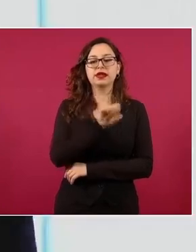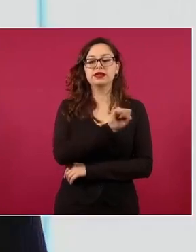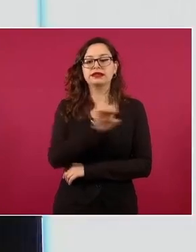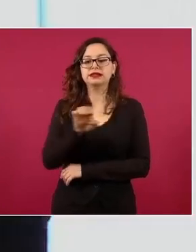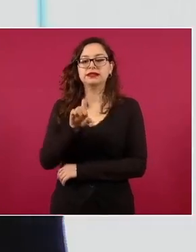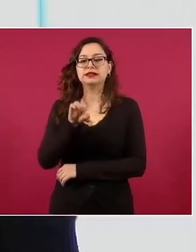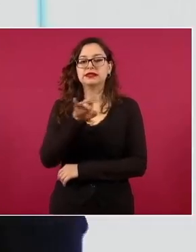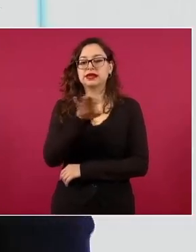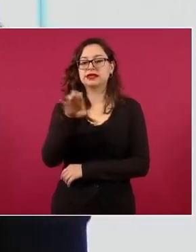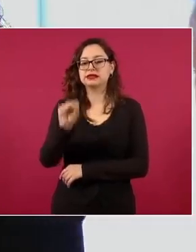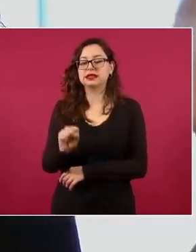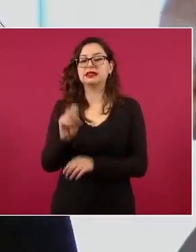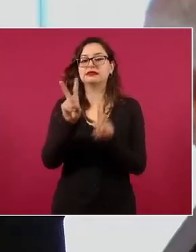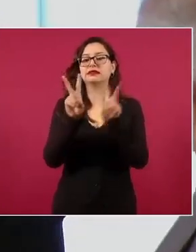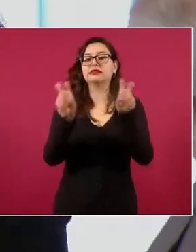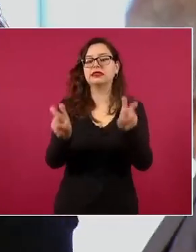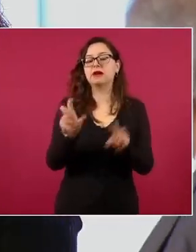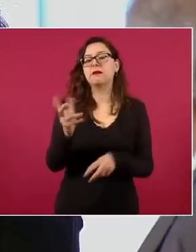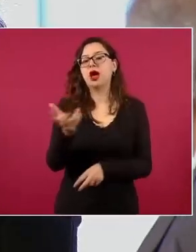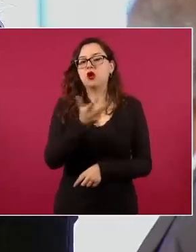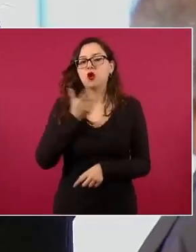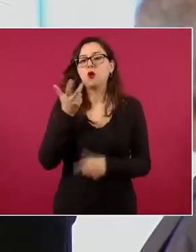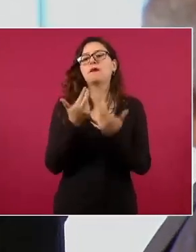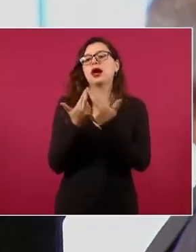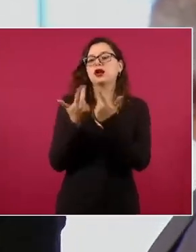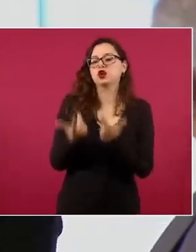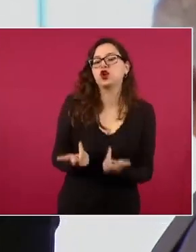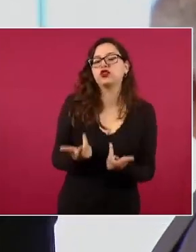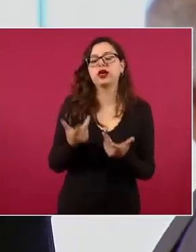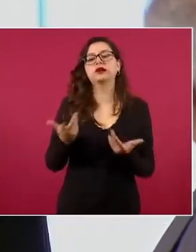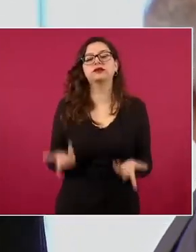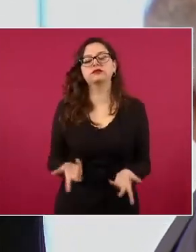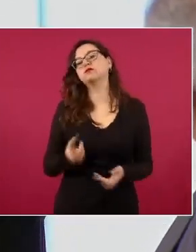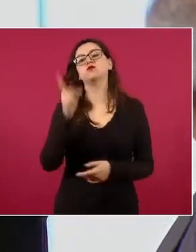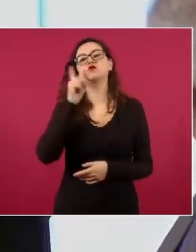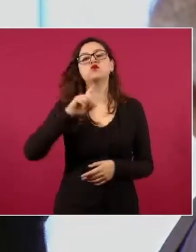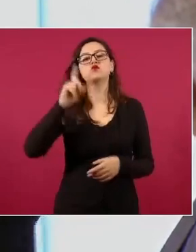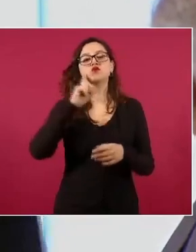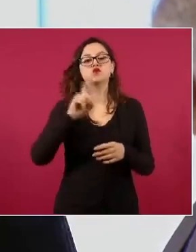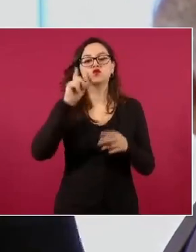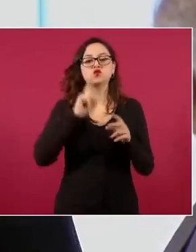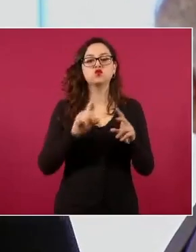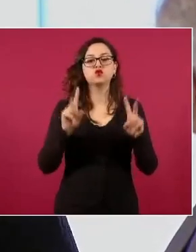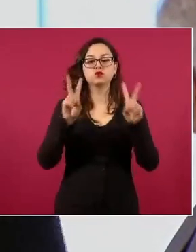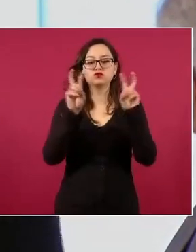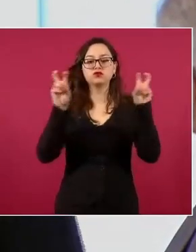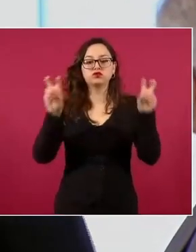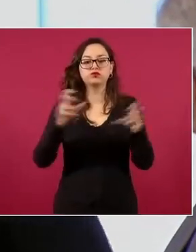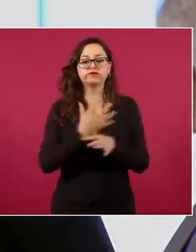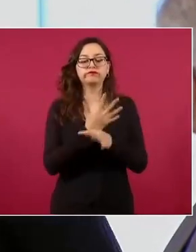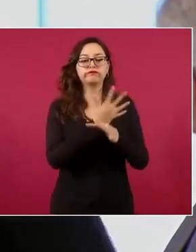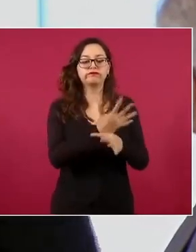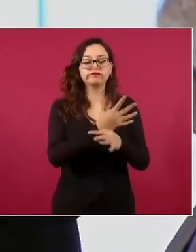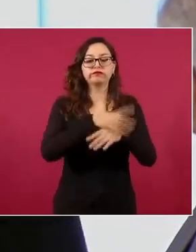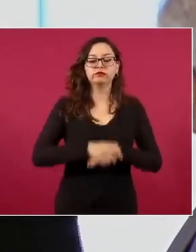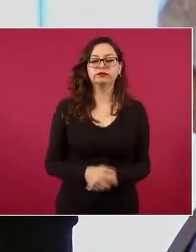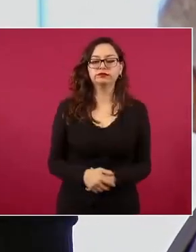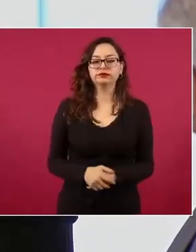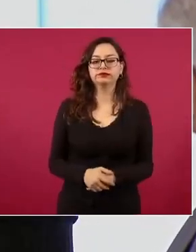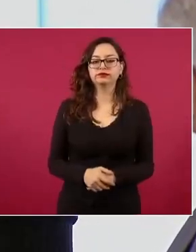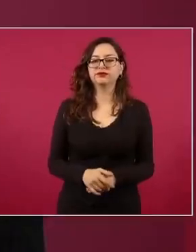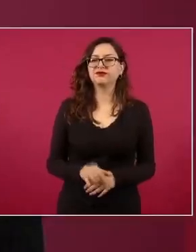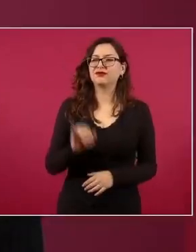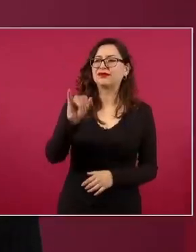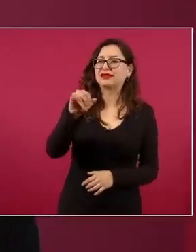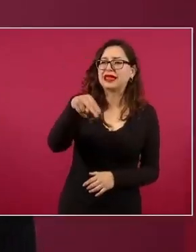y publicado en 2017. Escribió Dresser, escuche bien, La ciudadanía mira al